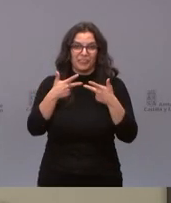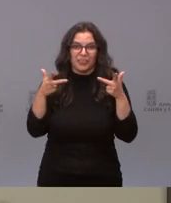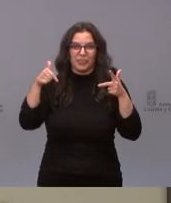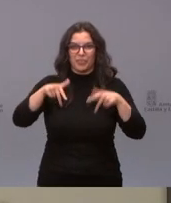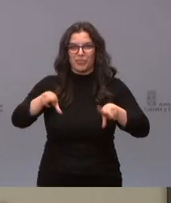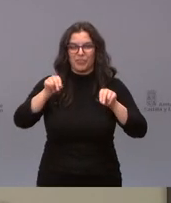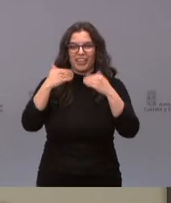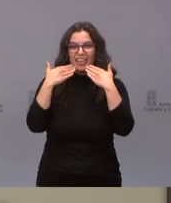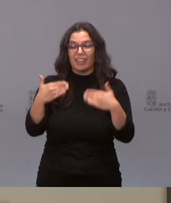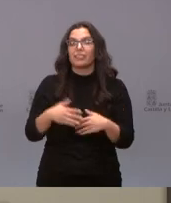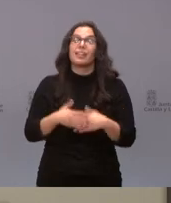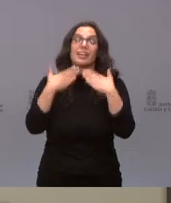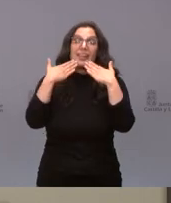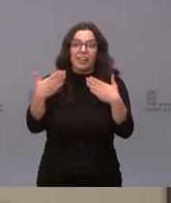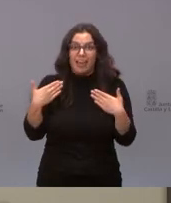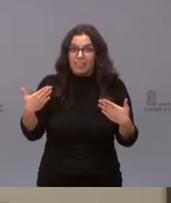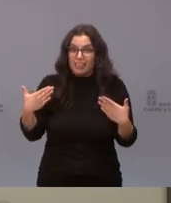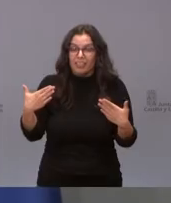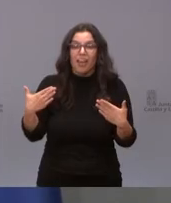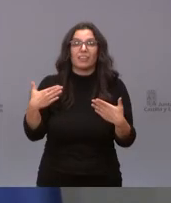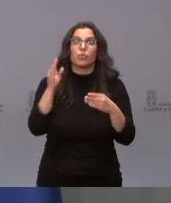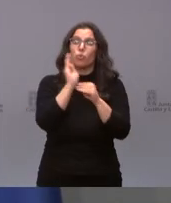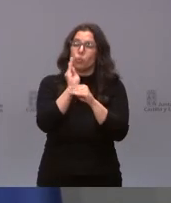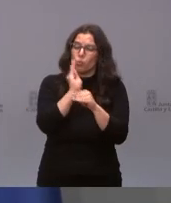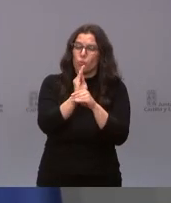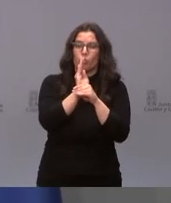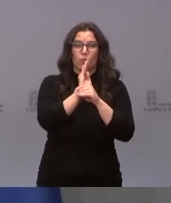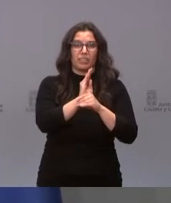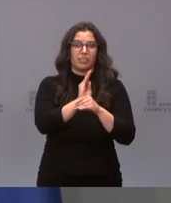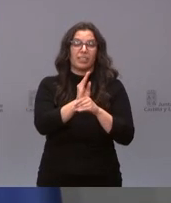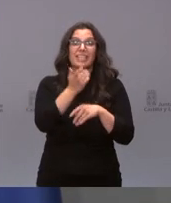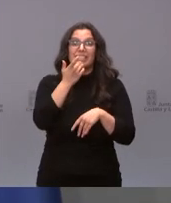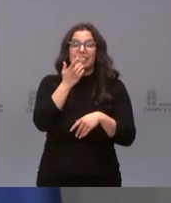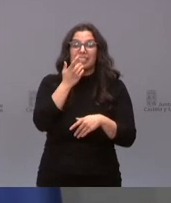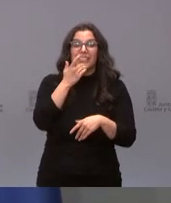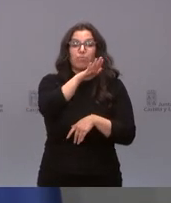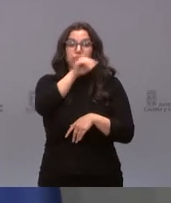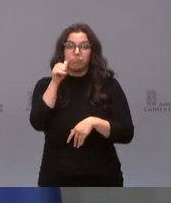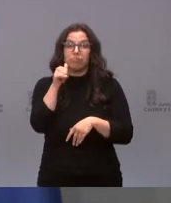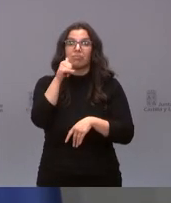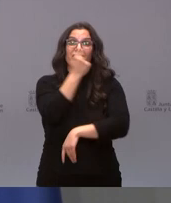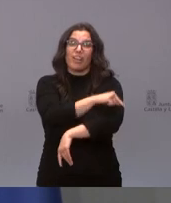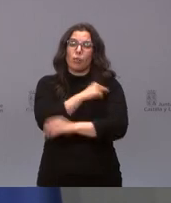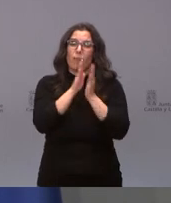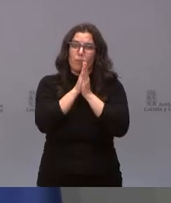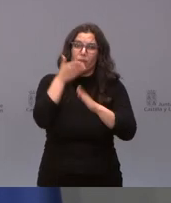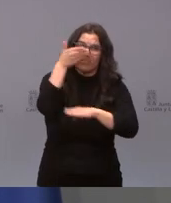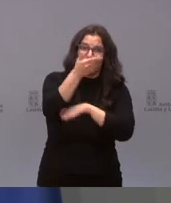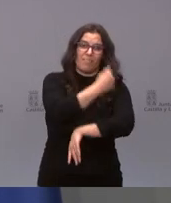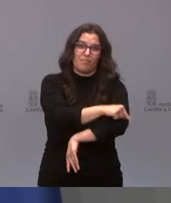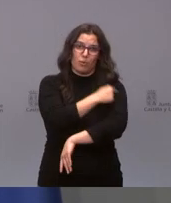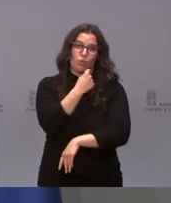veran recientísimas gracias cuídense mucho y cuando tengan el llamamiento para la cuna por favor acudan a vacunarse